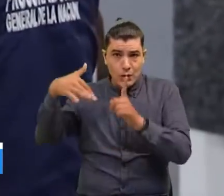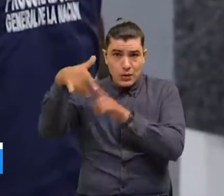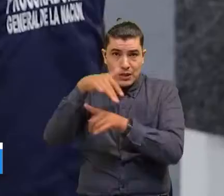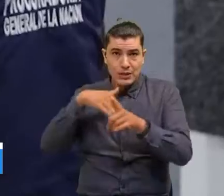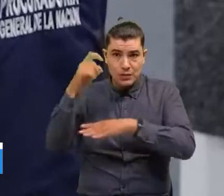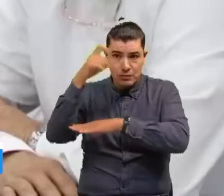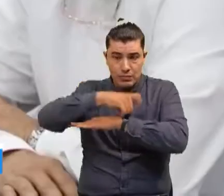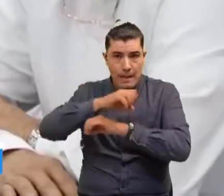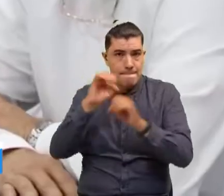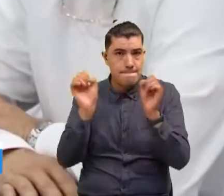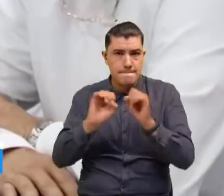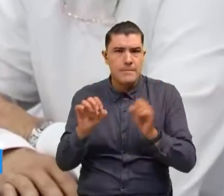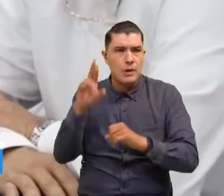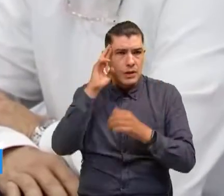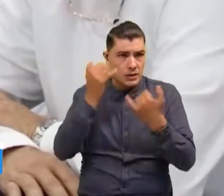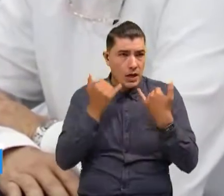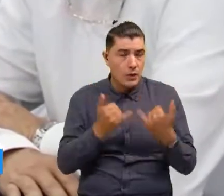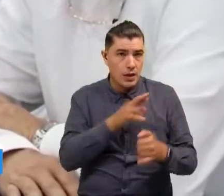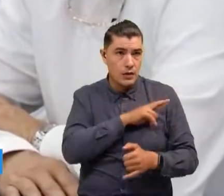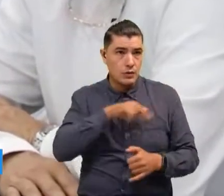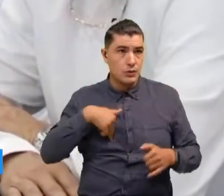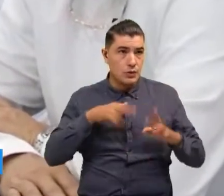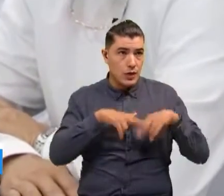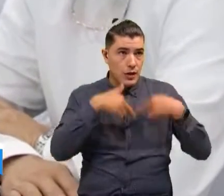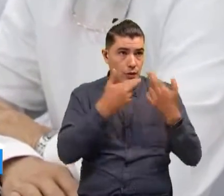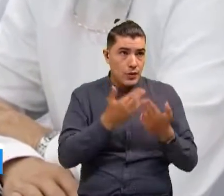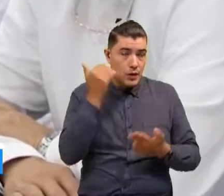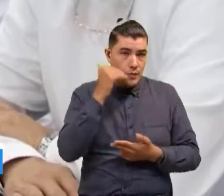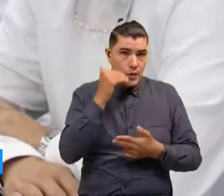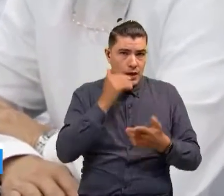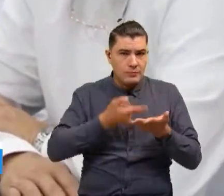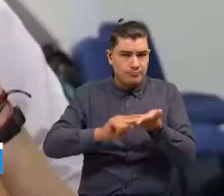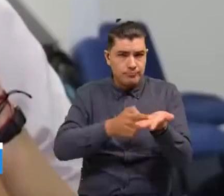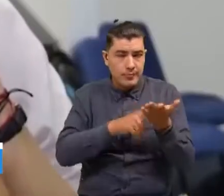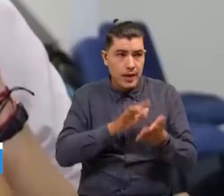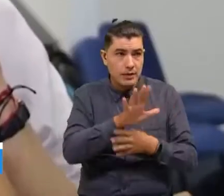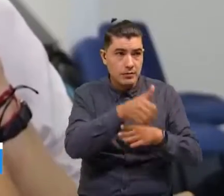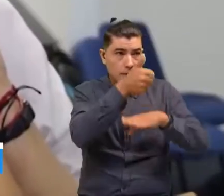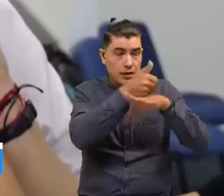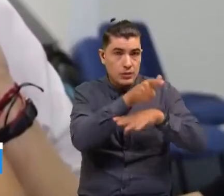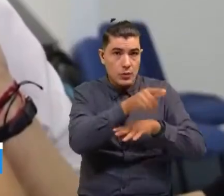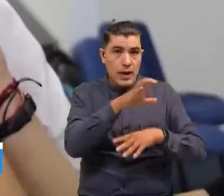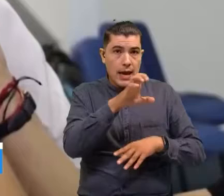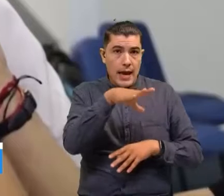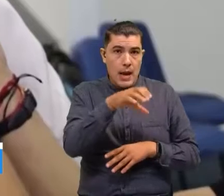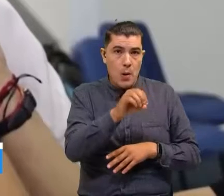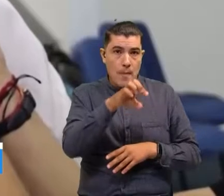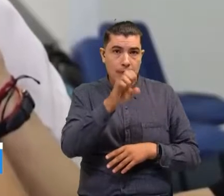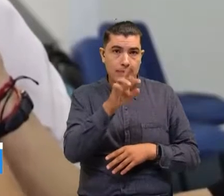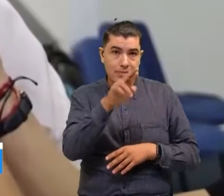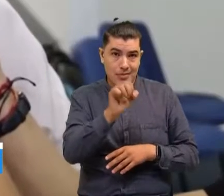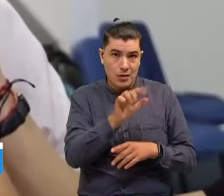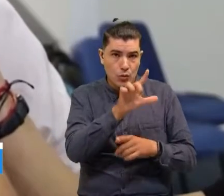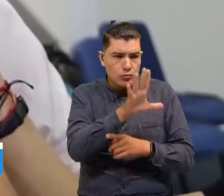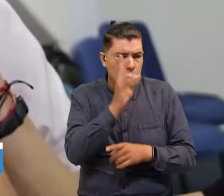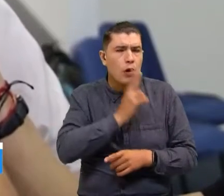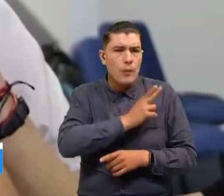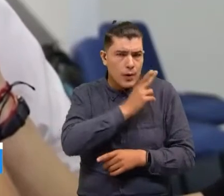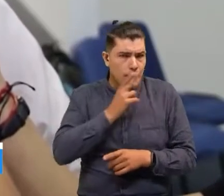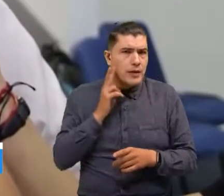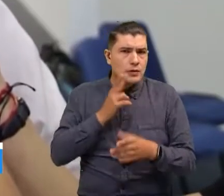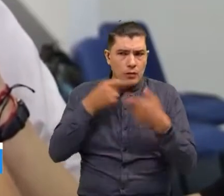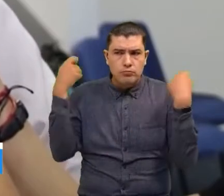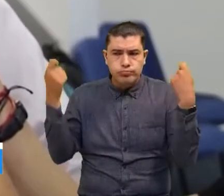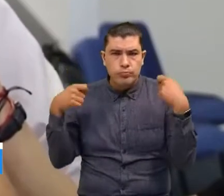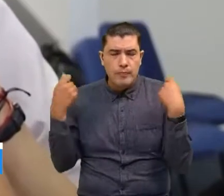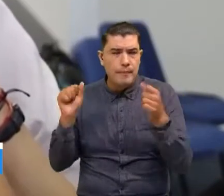reuniones que hemos hecho alrededor de las casas de mujeres empoderadas con la vicepresidencia, con el propio Ecopetrol, hay un compromiso claro de abrirla a través